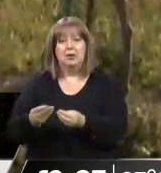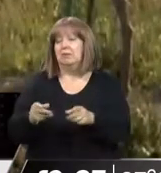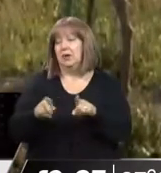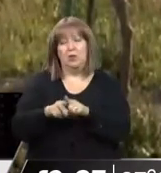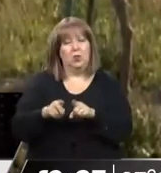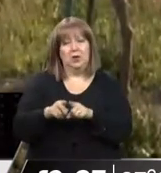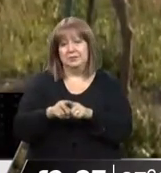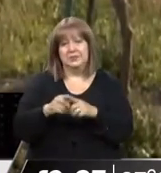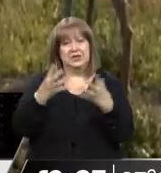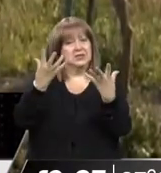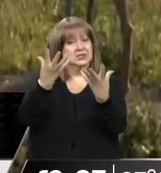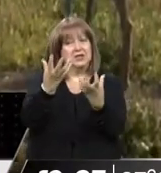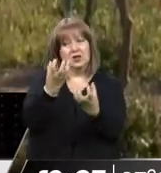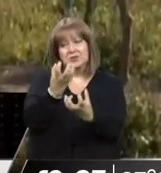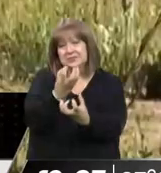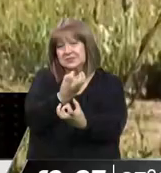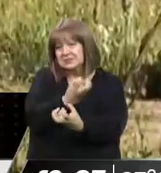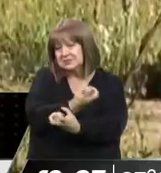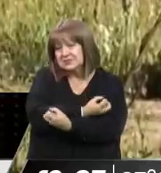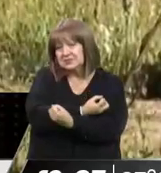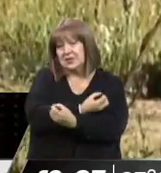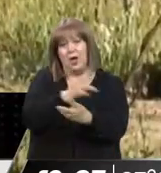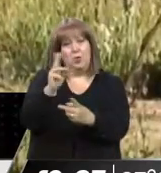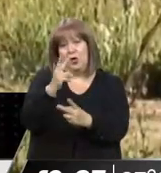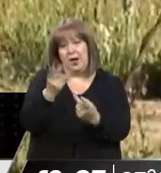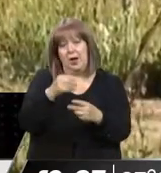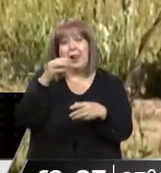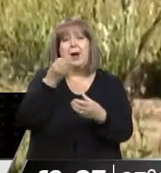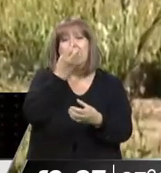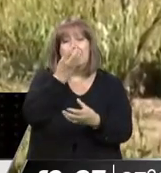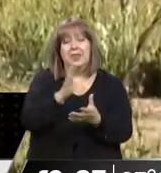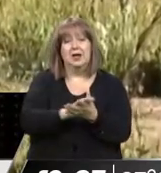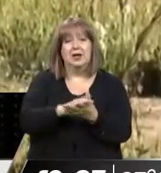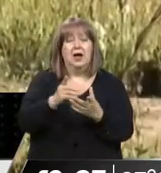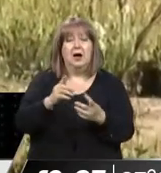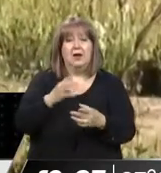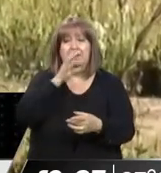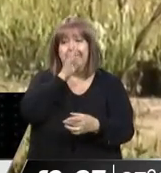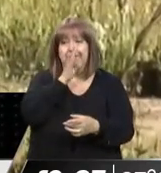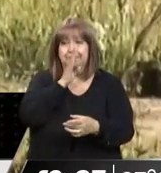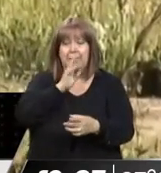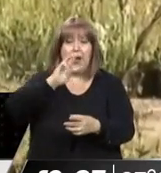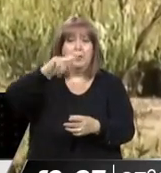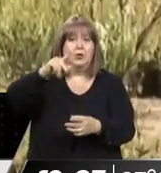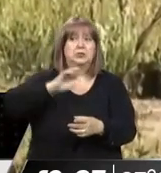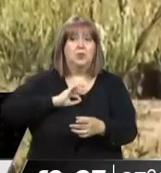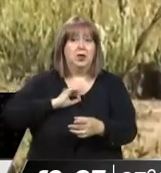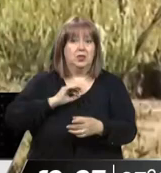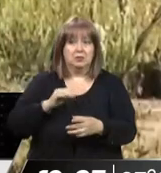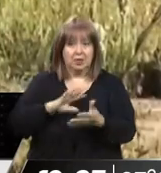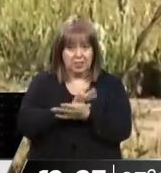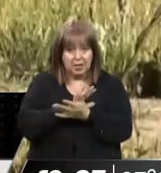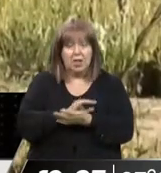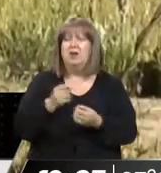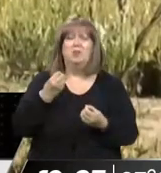controlarla. Es muy lamentable porque ahora hay que aguantar todo hasta el año que viene. ¿Cómo afecta la helada a la planta? Y